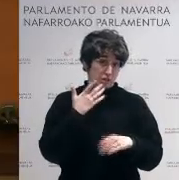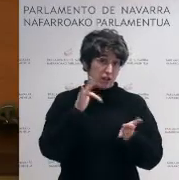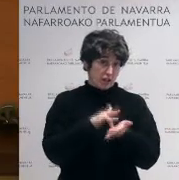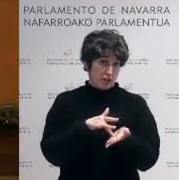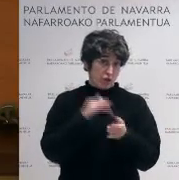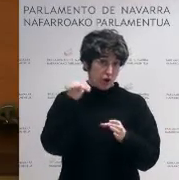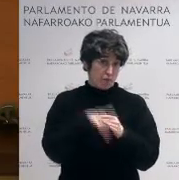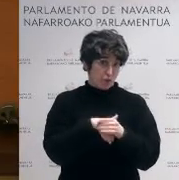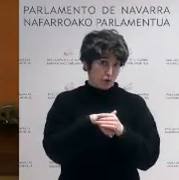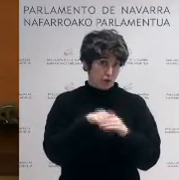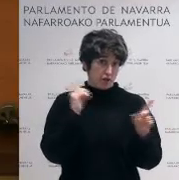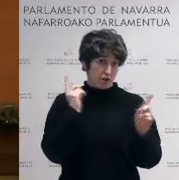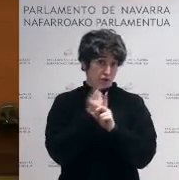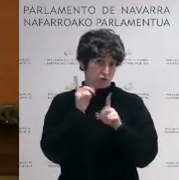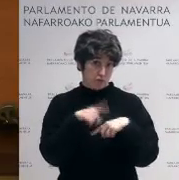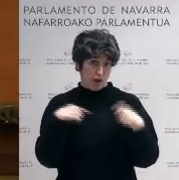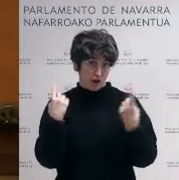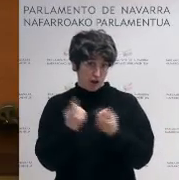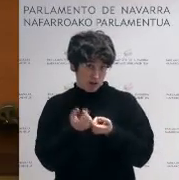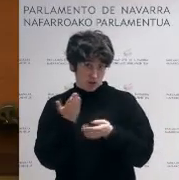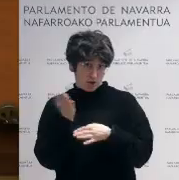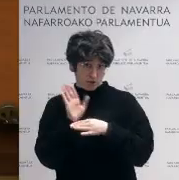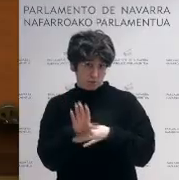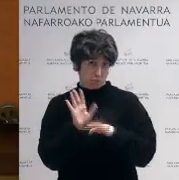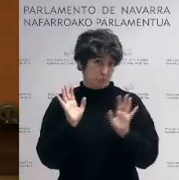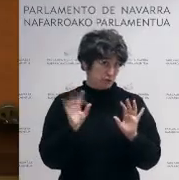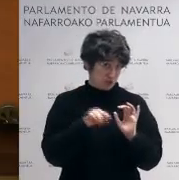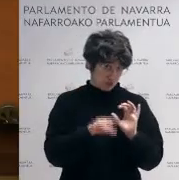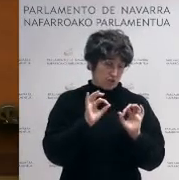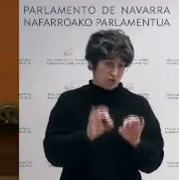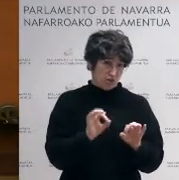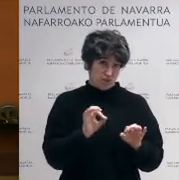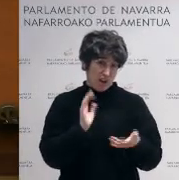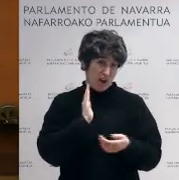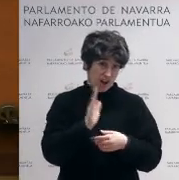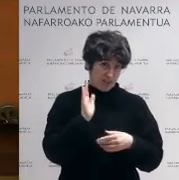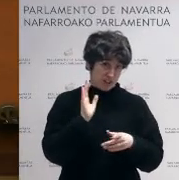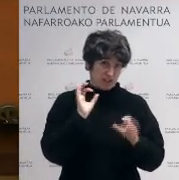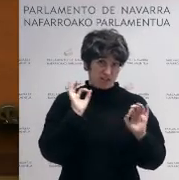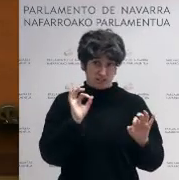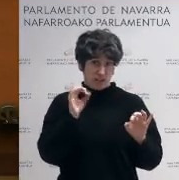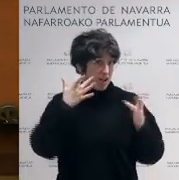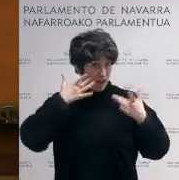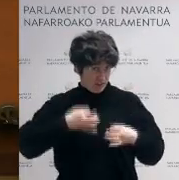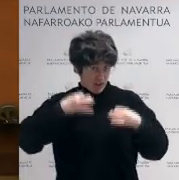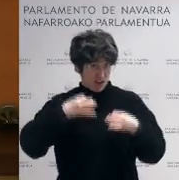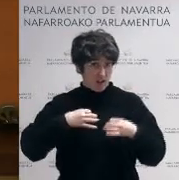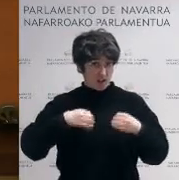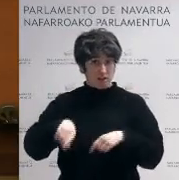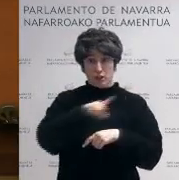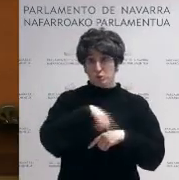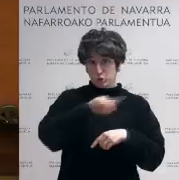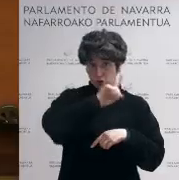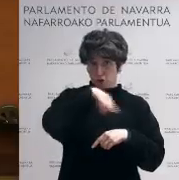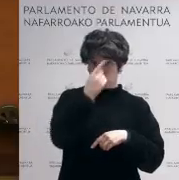en contra, a los partidos que la conforman. No hay ninguna otra verdad. Porque vamos a preguntarnos, y de nuevo, y salen en el turno de réplica y me